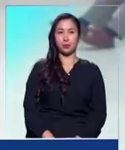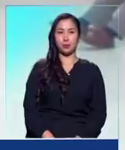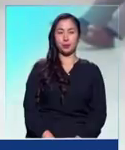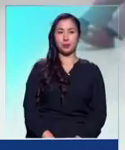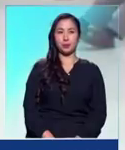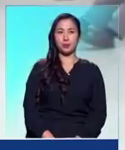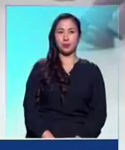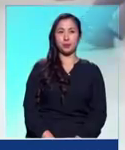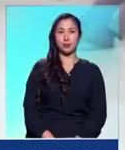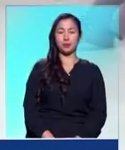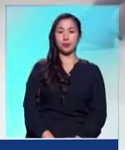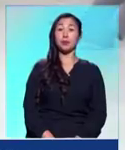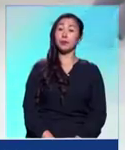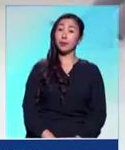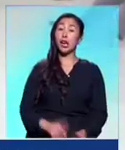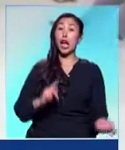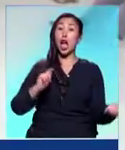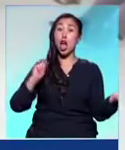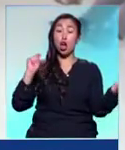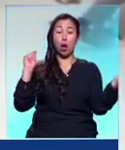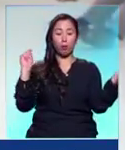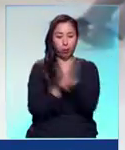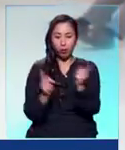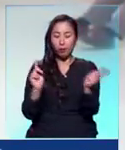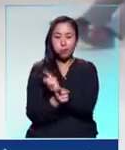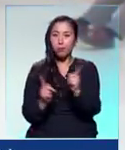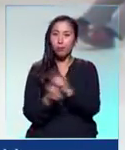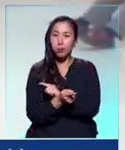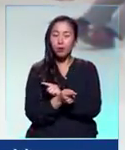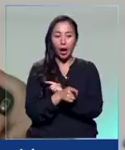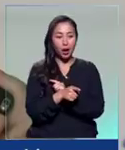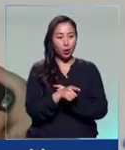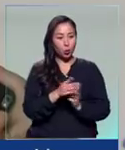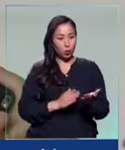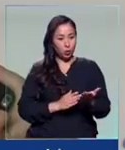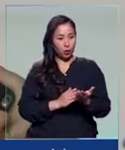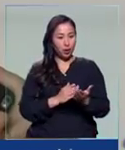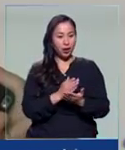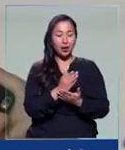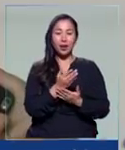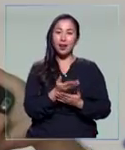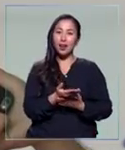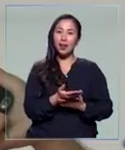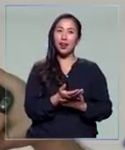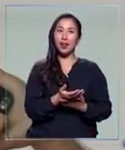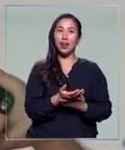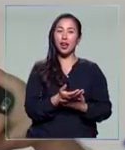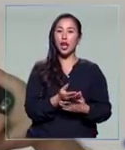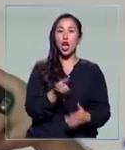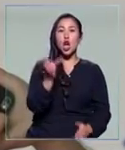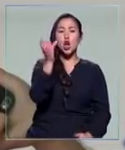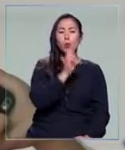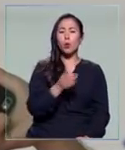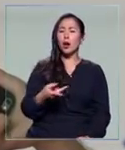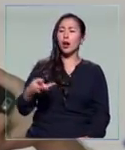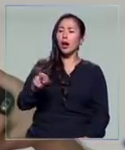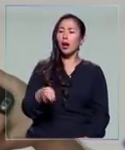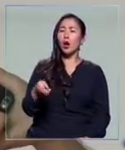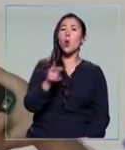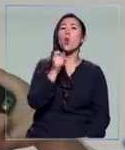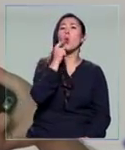Vemos que los cambios eran bastante rápidos. Ahí uno empieza a buscar la frecuencia adecuada para